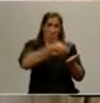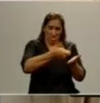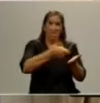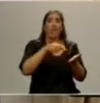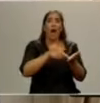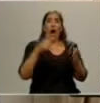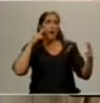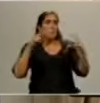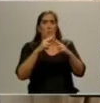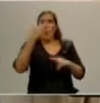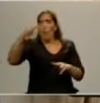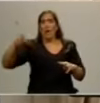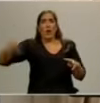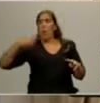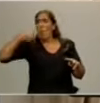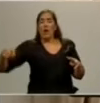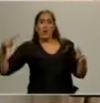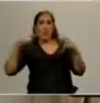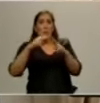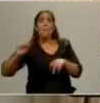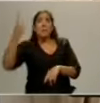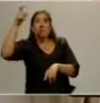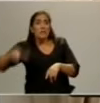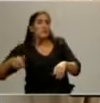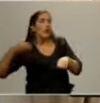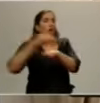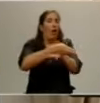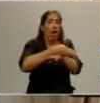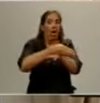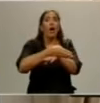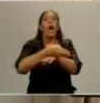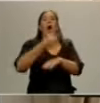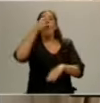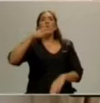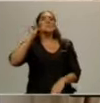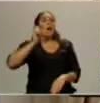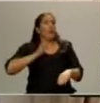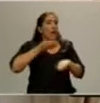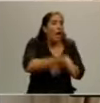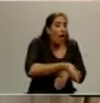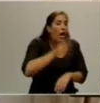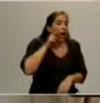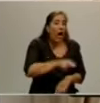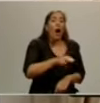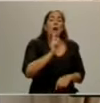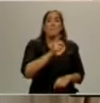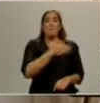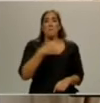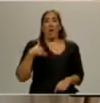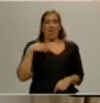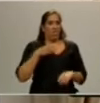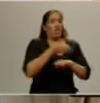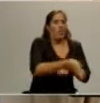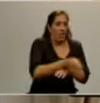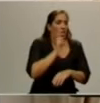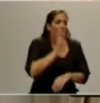persona que lo ve, la primera que entra al departamento es su madre, porque al fiscal lo encuentran muerto en su propia casa,